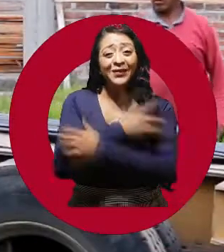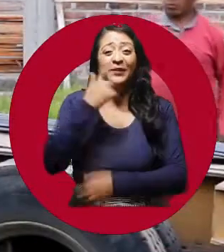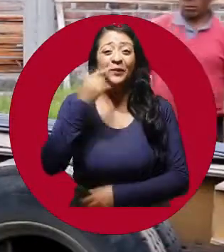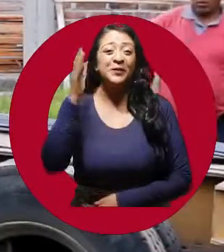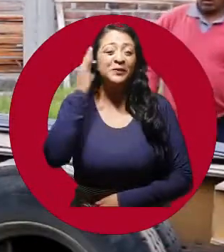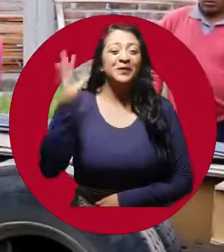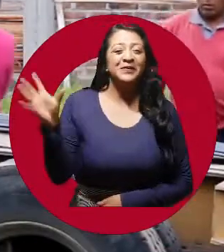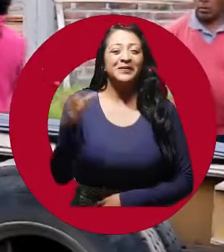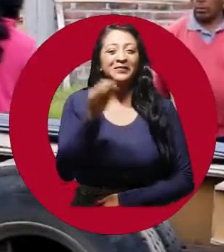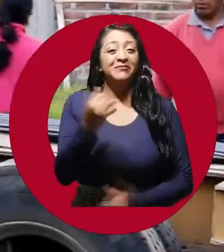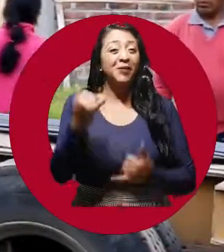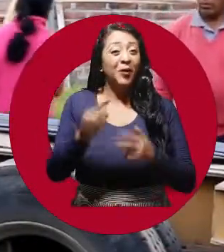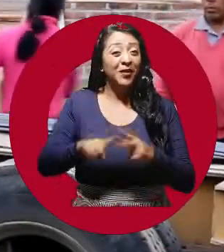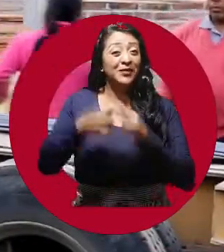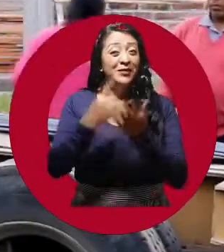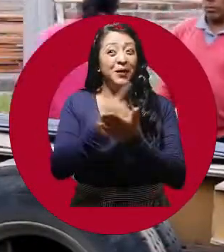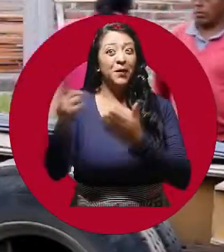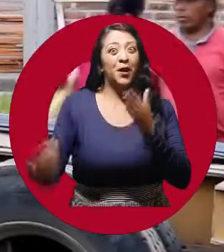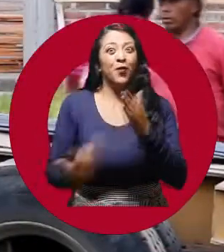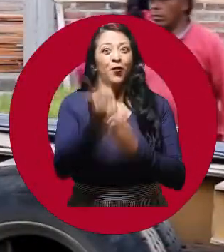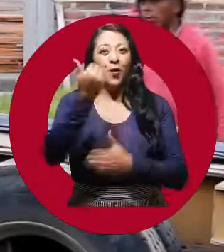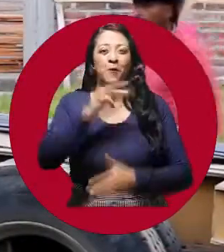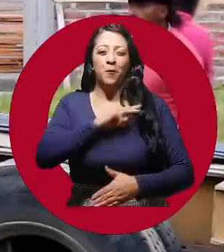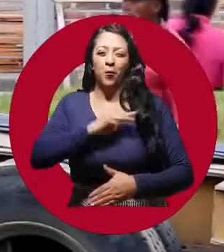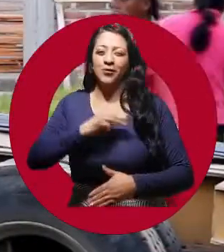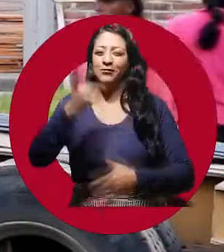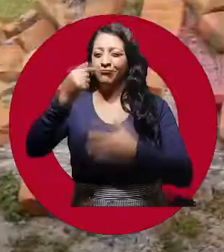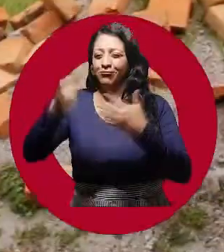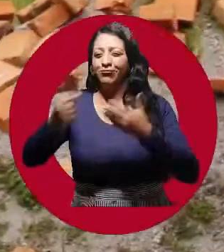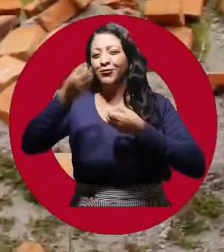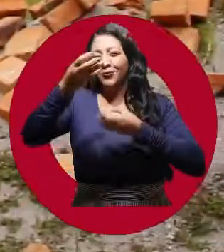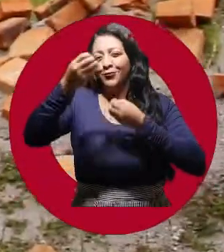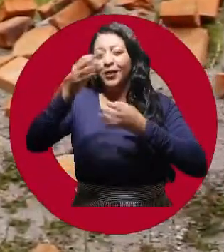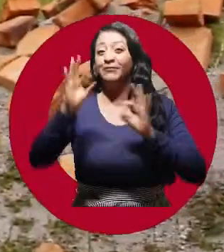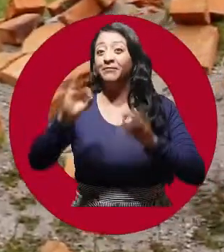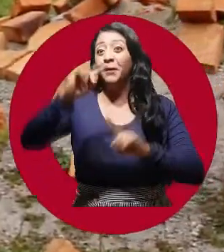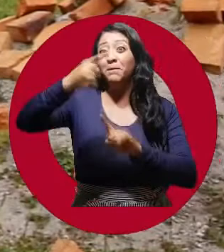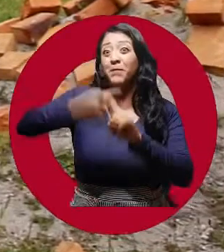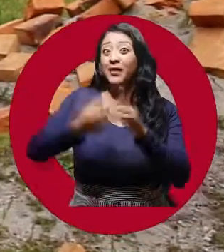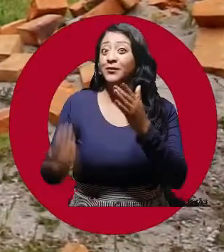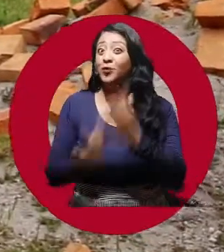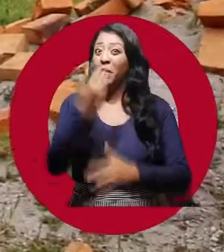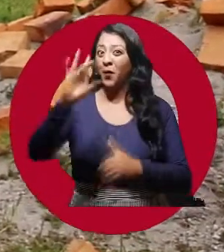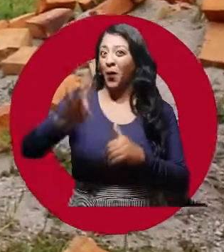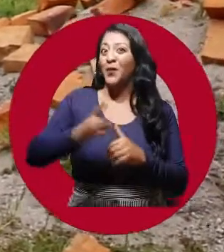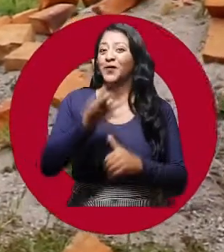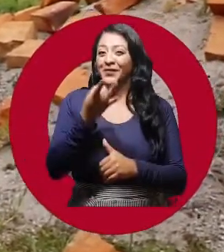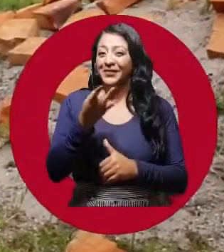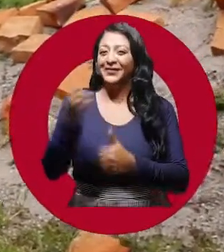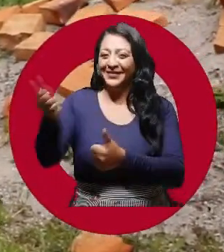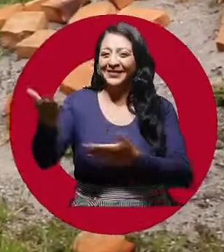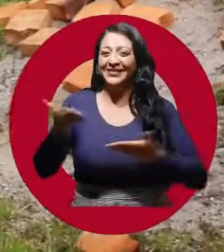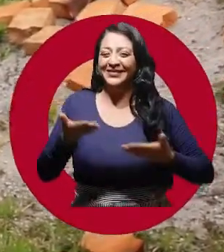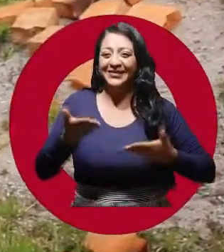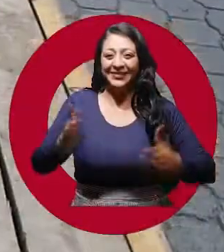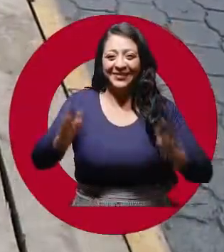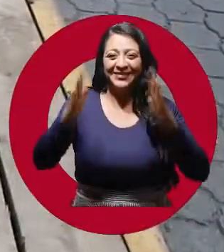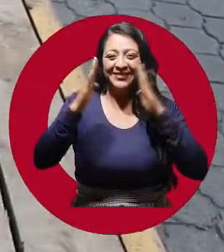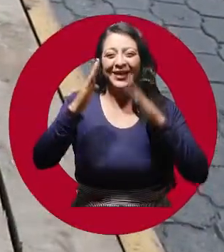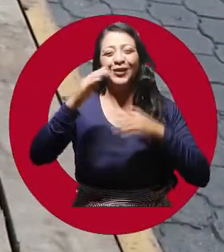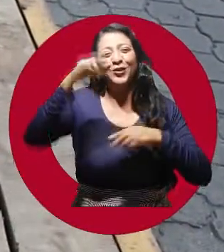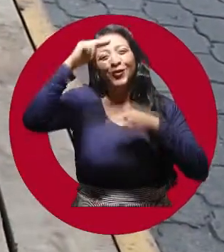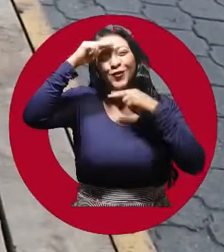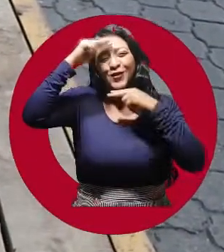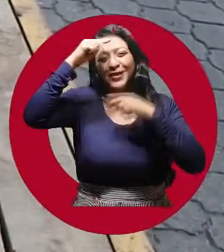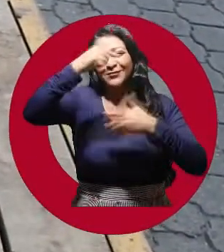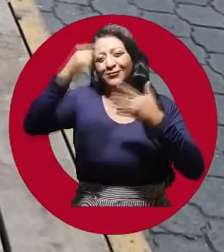Saludos, señoras y señores. Iniciamos una nueva semana de información municipal otavaleña. Iniciamos un nuevo mes, el octavo de este año. Son todos bienvenidos. Aquí